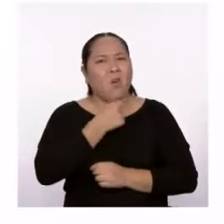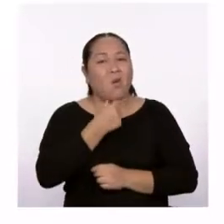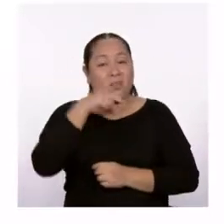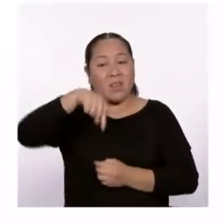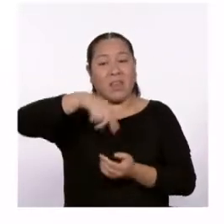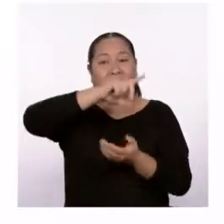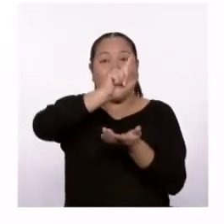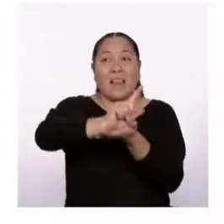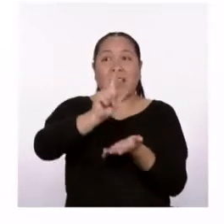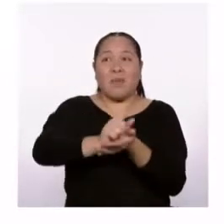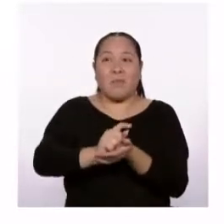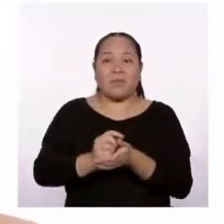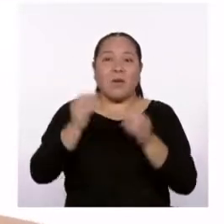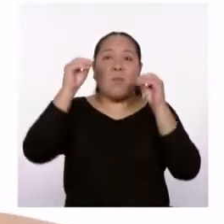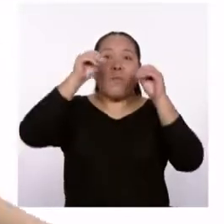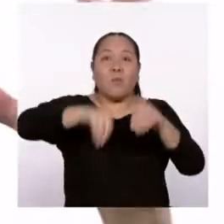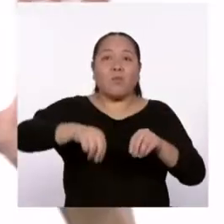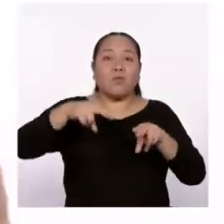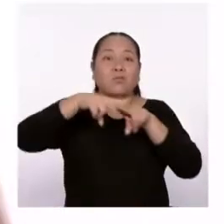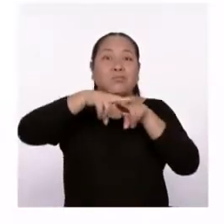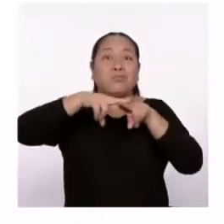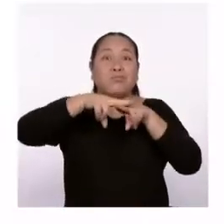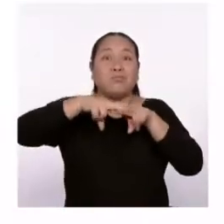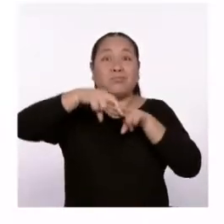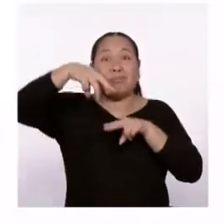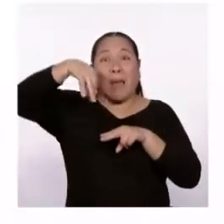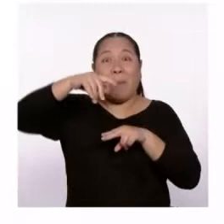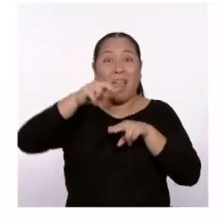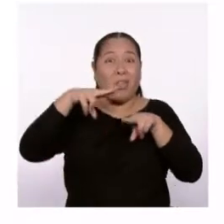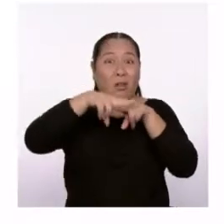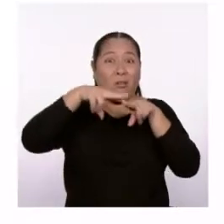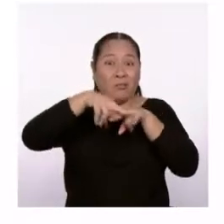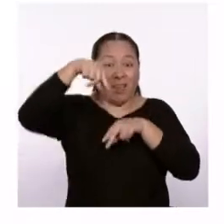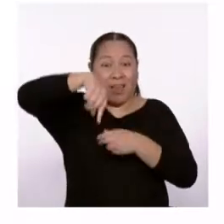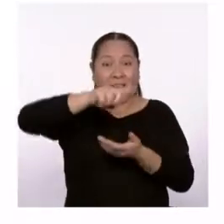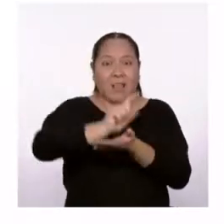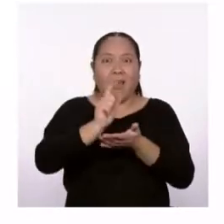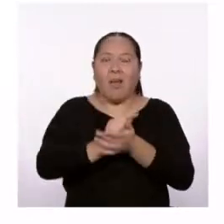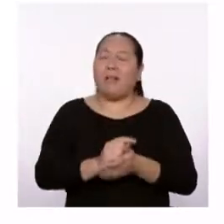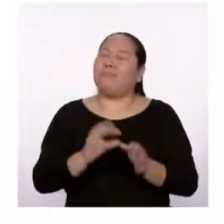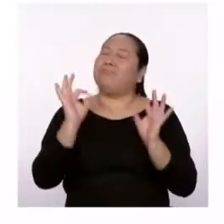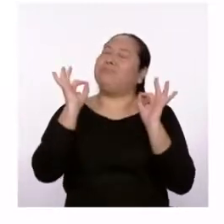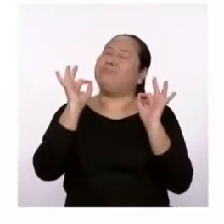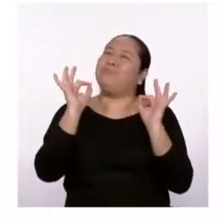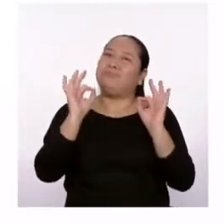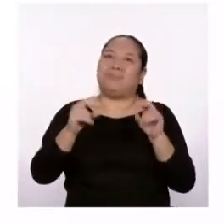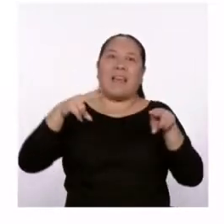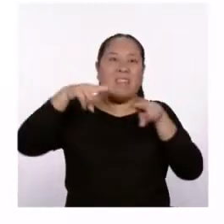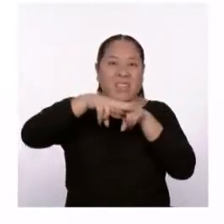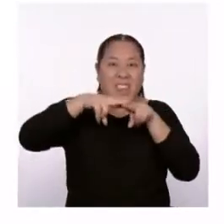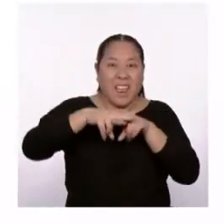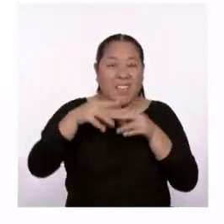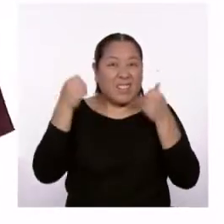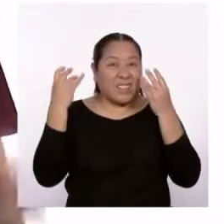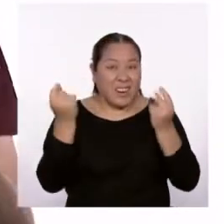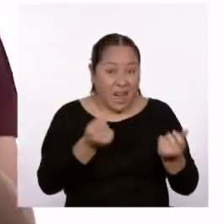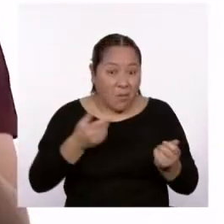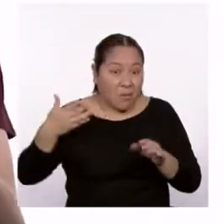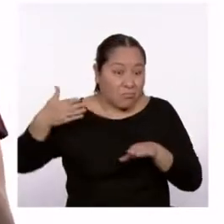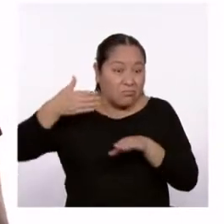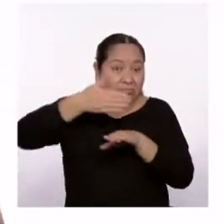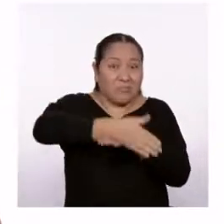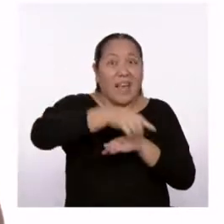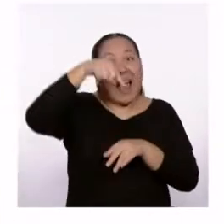el Metro de Lima. Me pareció fabuloso contar con un sistema de transporte de trenes modernos aquí en el Perú.